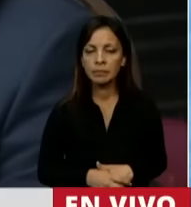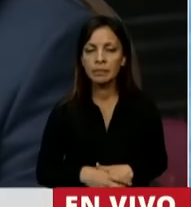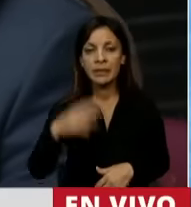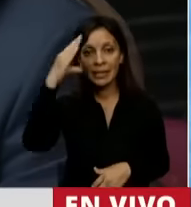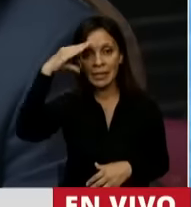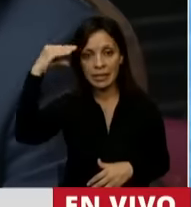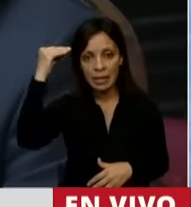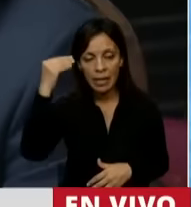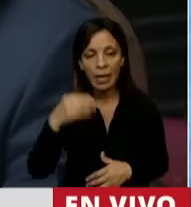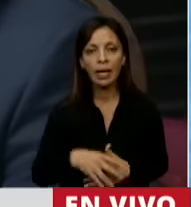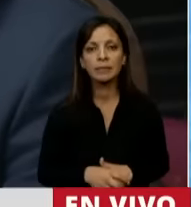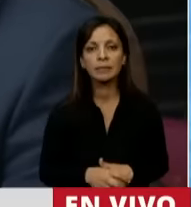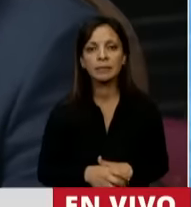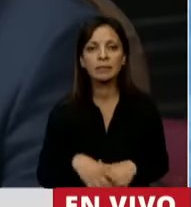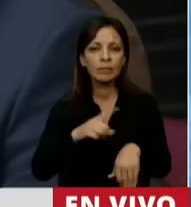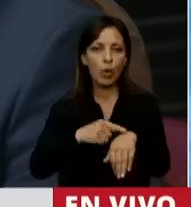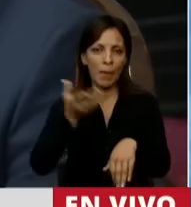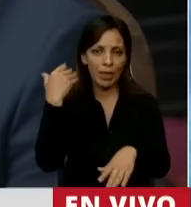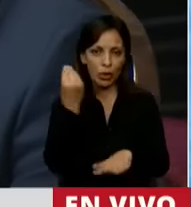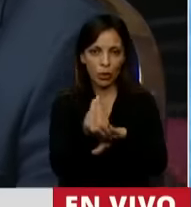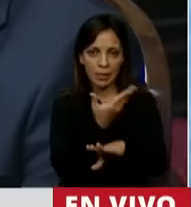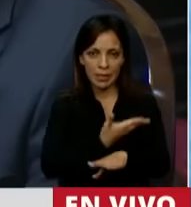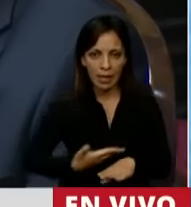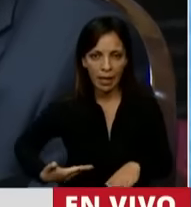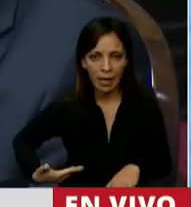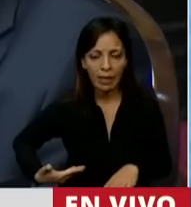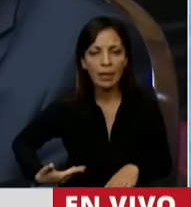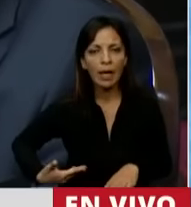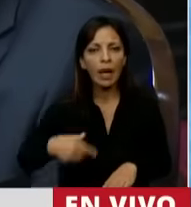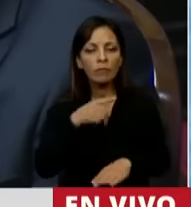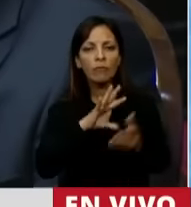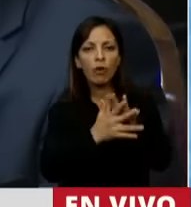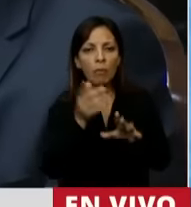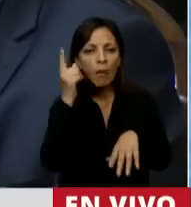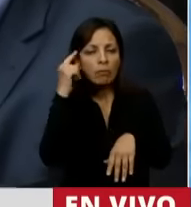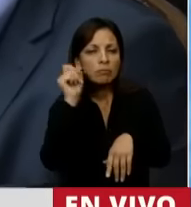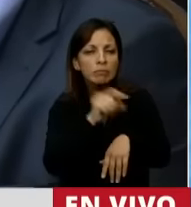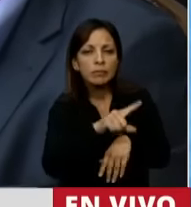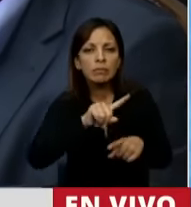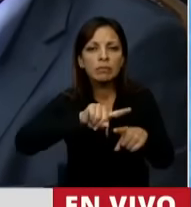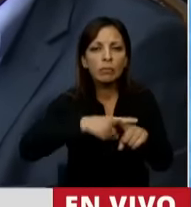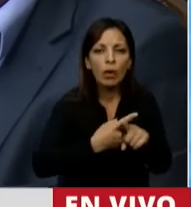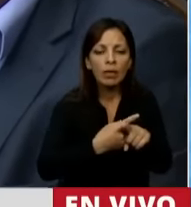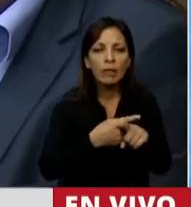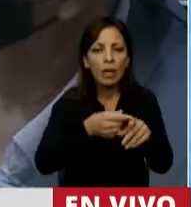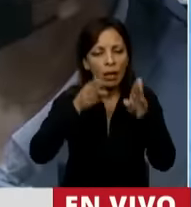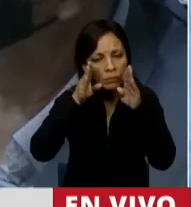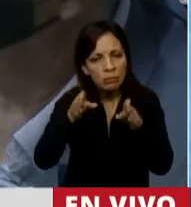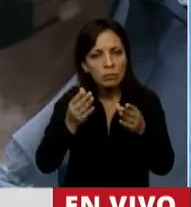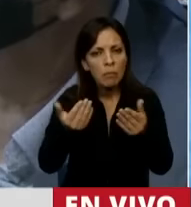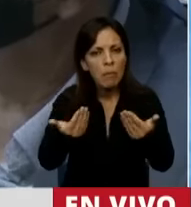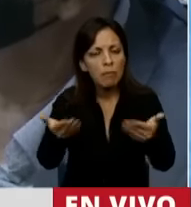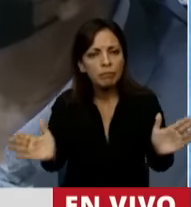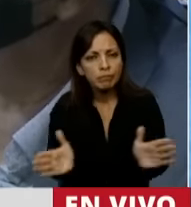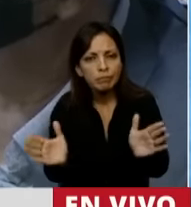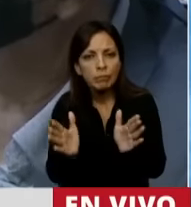Cristina Kirchner, cuando fue presidenta, tuvo una política natalista. Promovió la